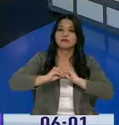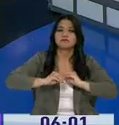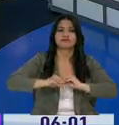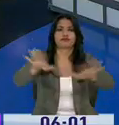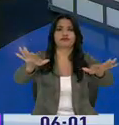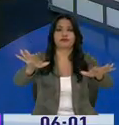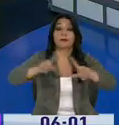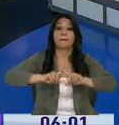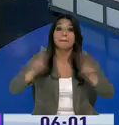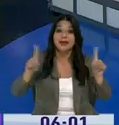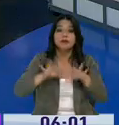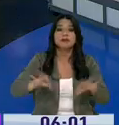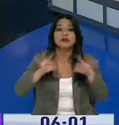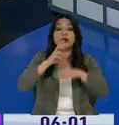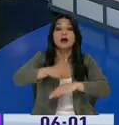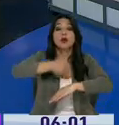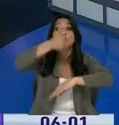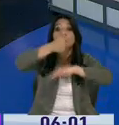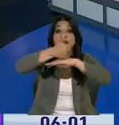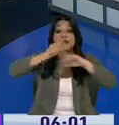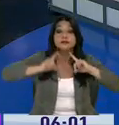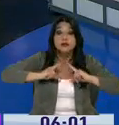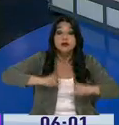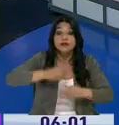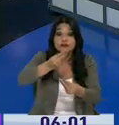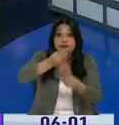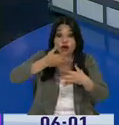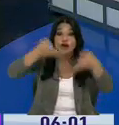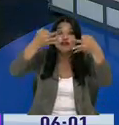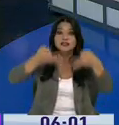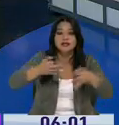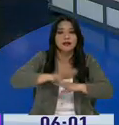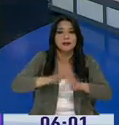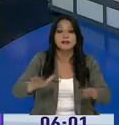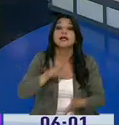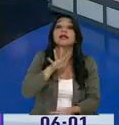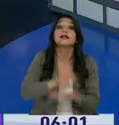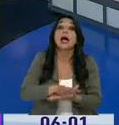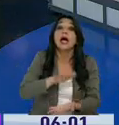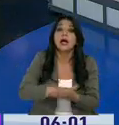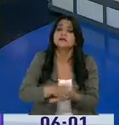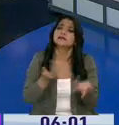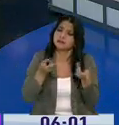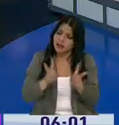lo que dice la autoridad sanitaria. No mantener la calma, sino